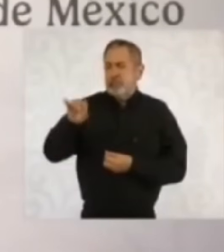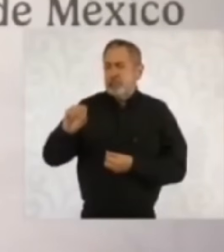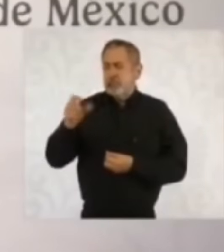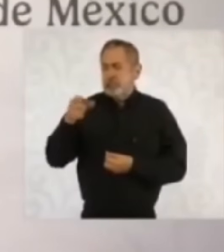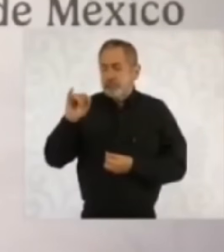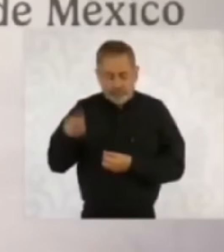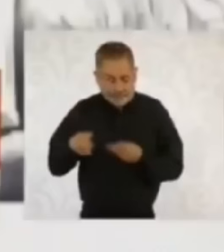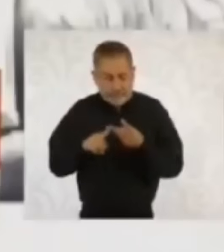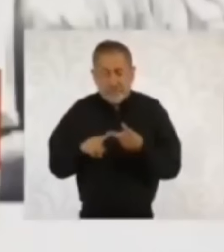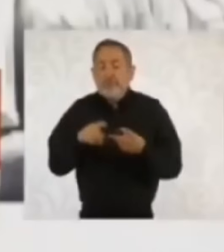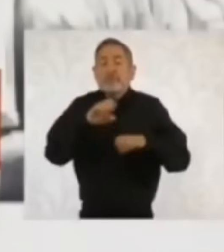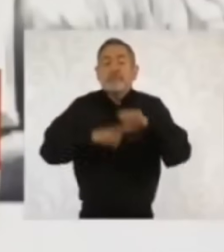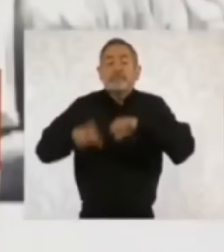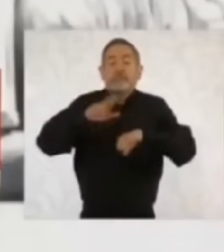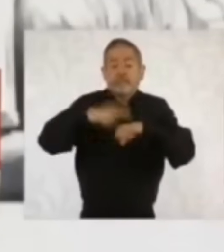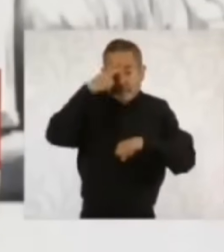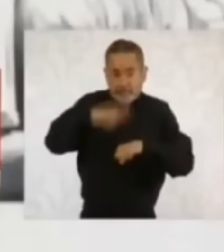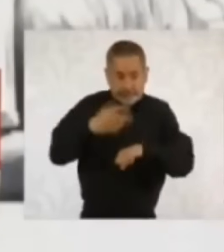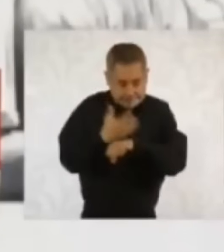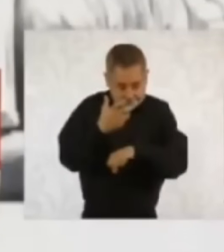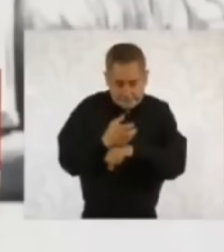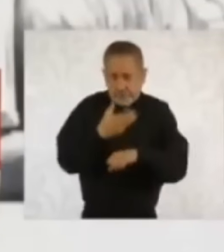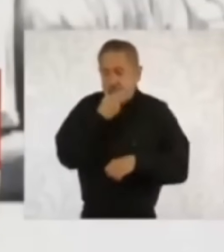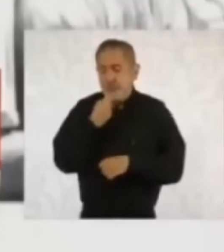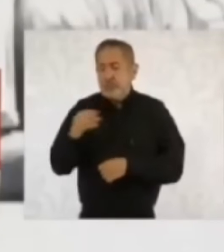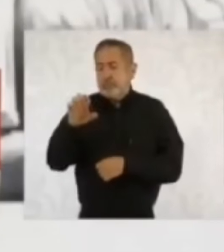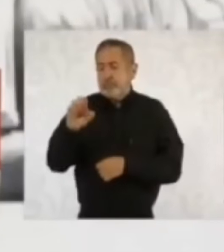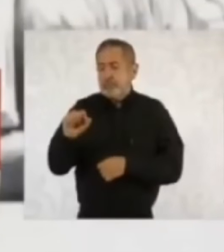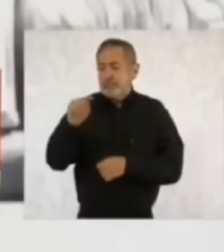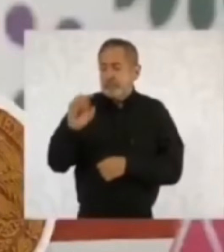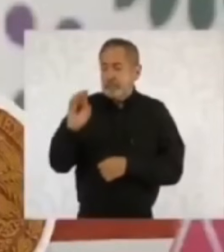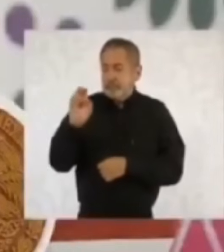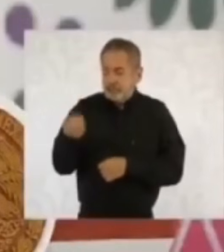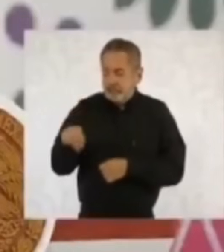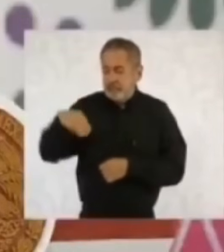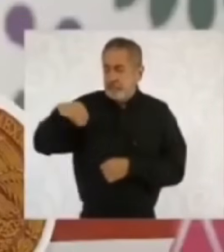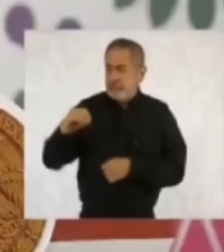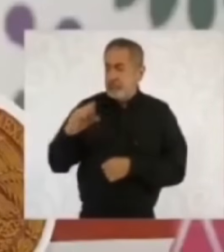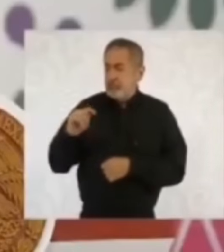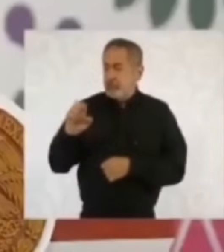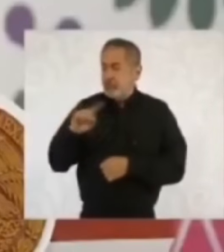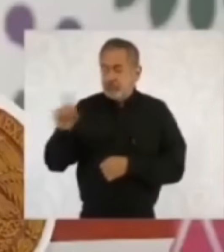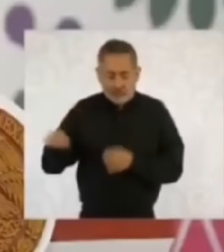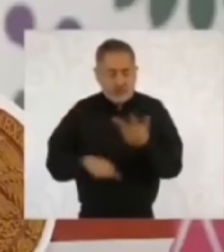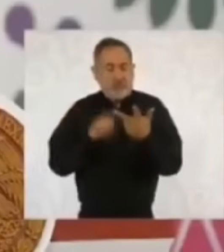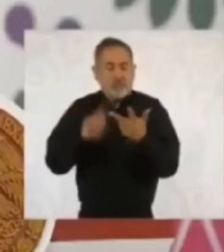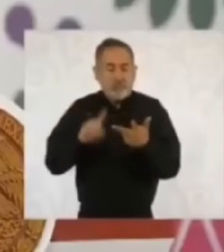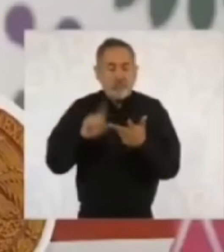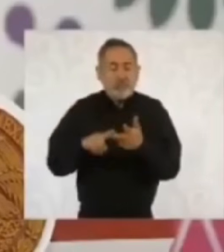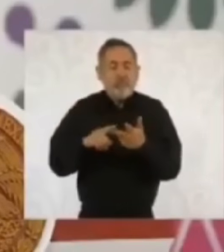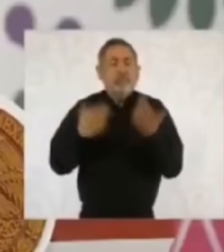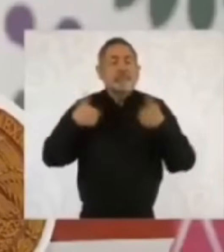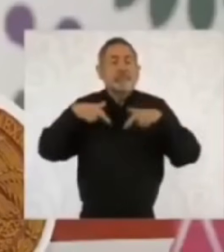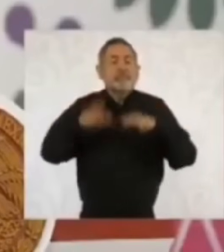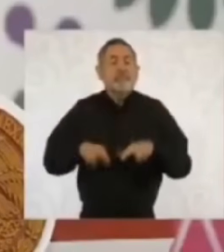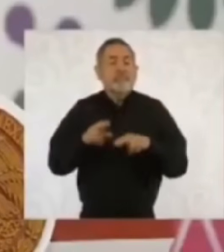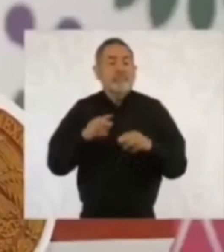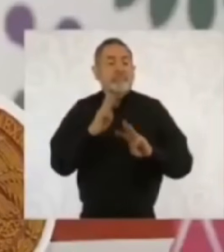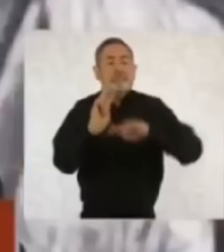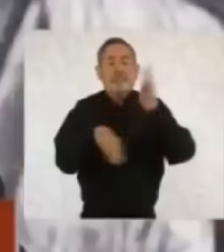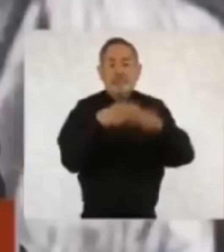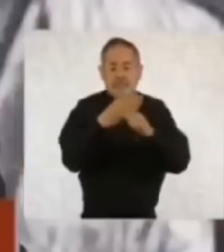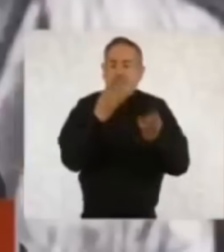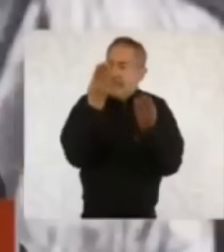el embajador de México en Estados Unidos, Esteban Moctezuma, la representante de México ante el Banco Mundial, Diana